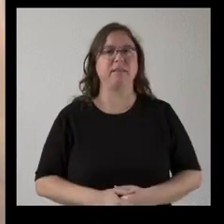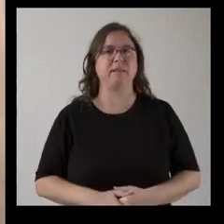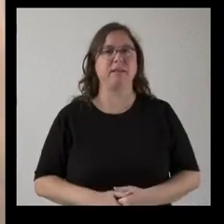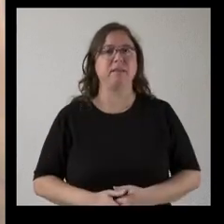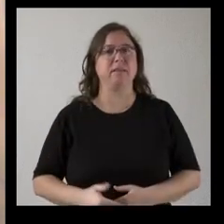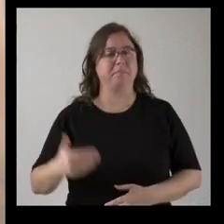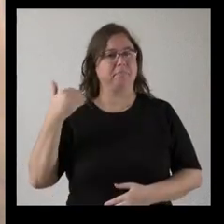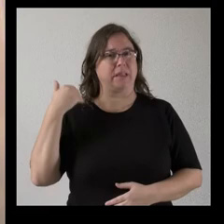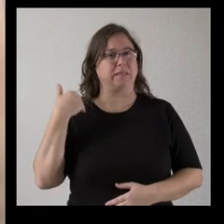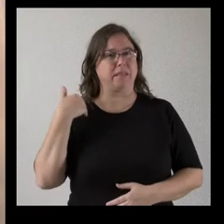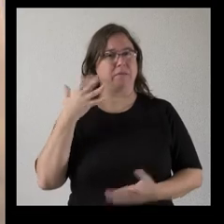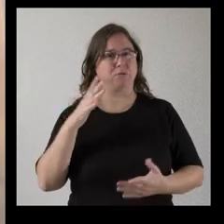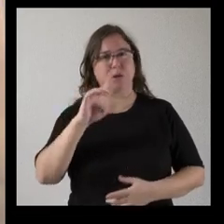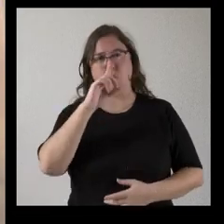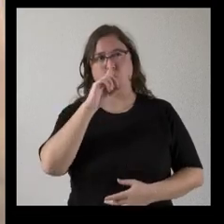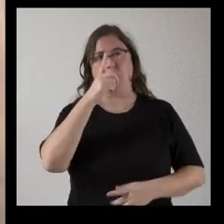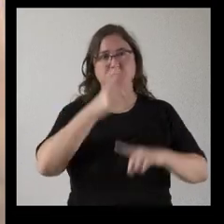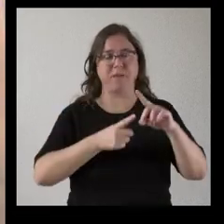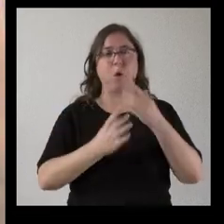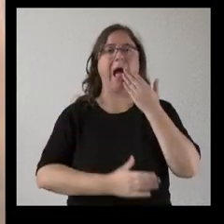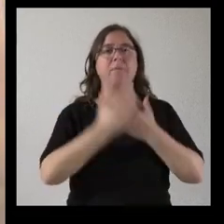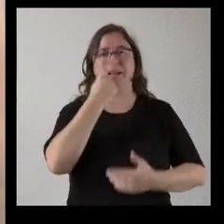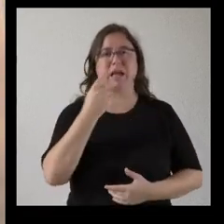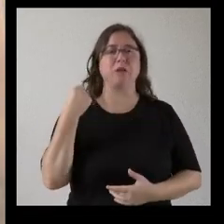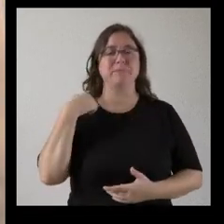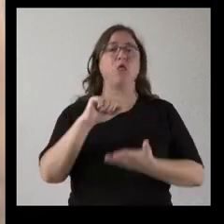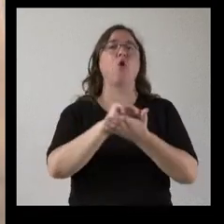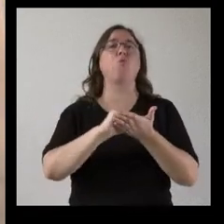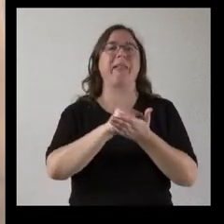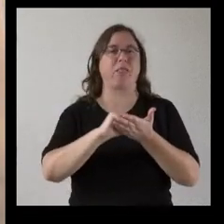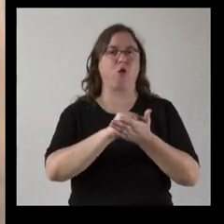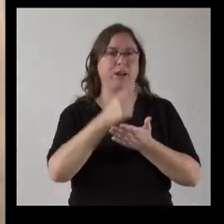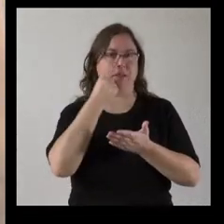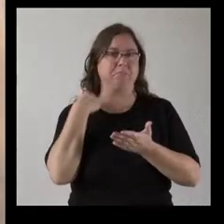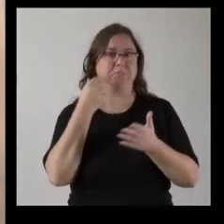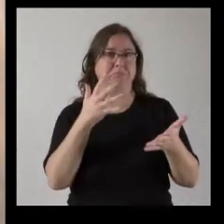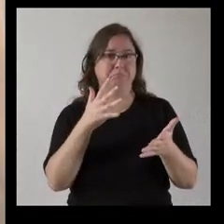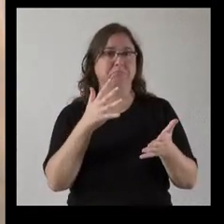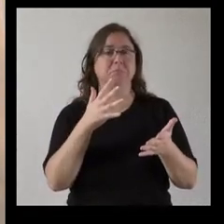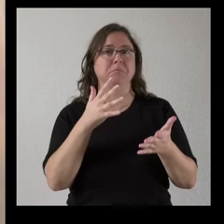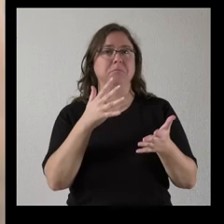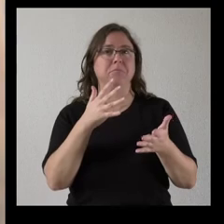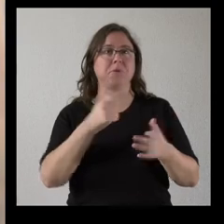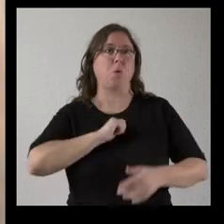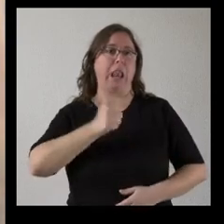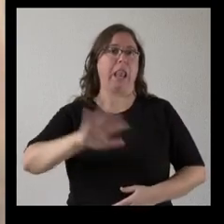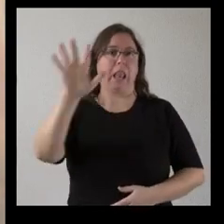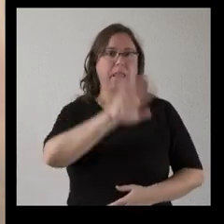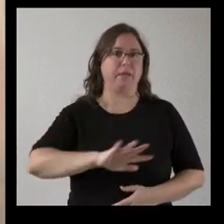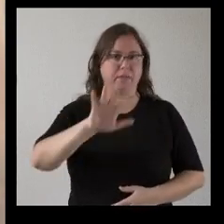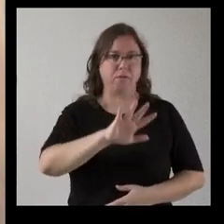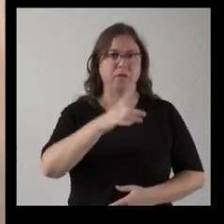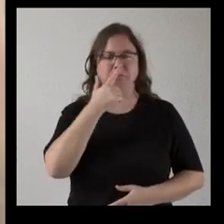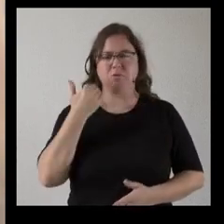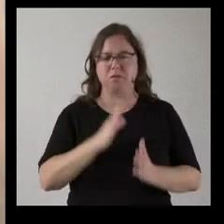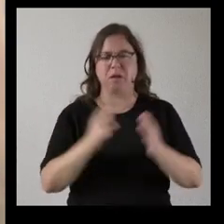sin resultados mal año y medio abril del año pasado nos presentaron en el borrador bueno marco nacional que creo que se ha resuelto se